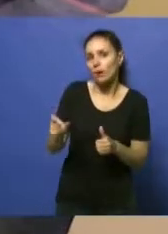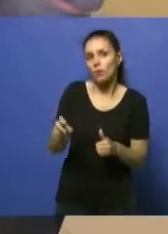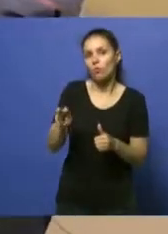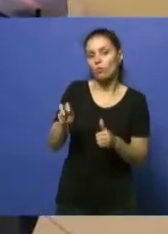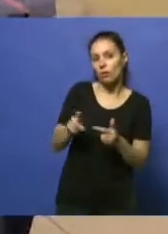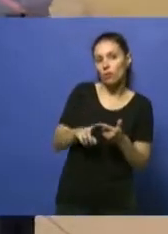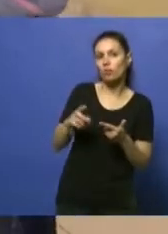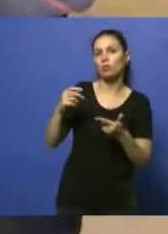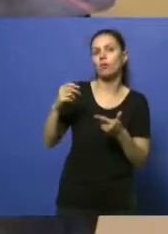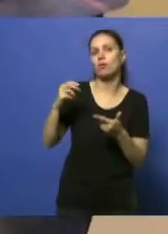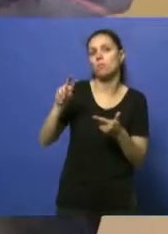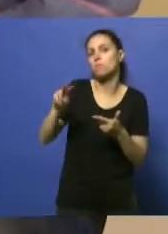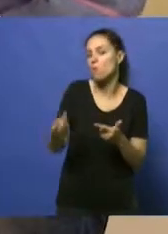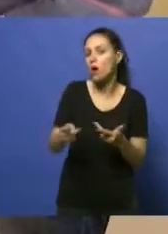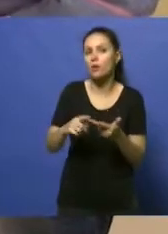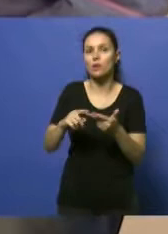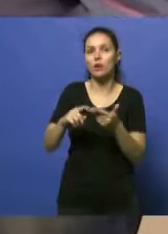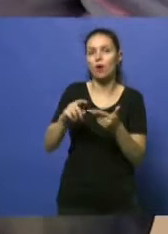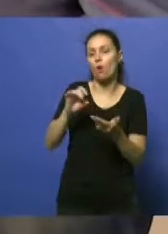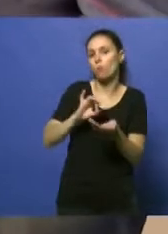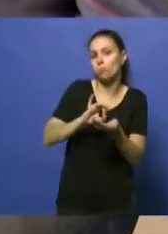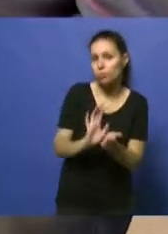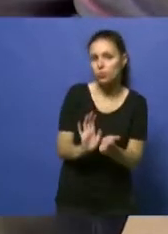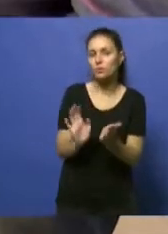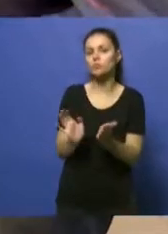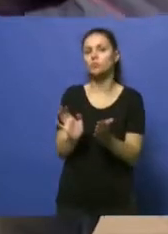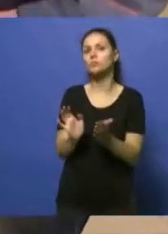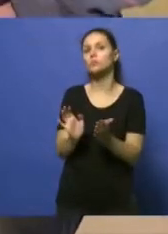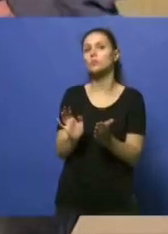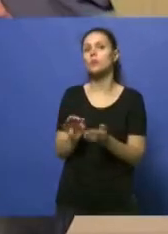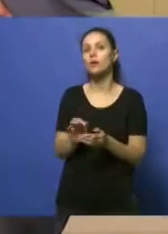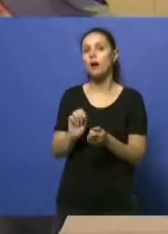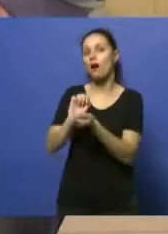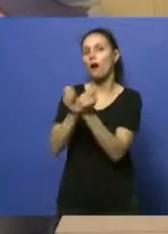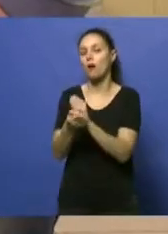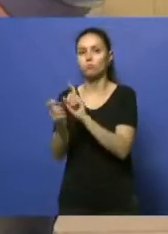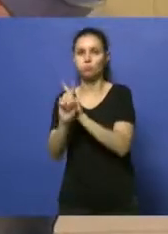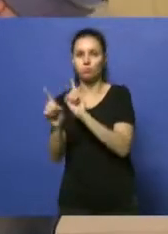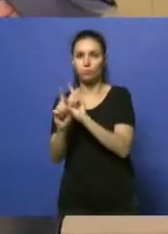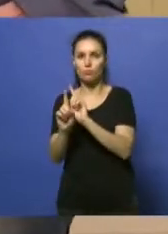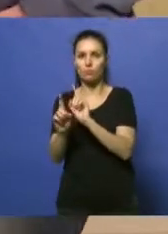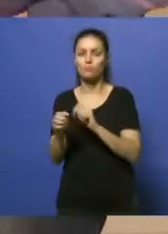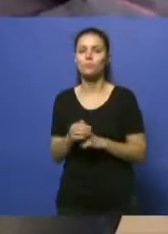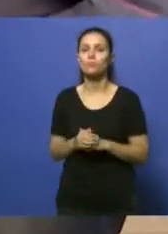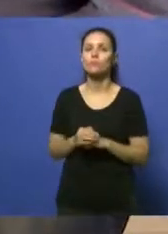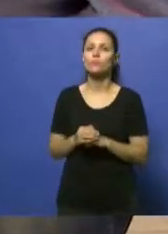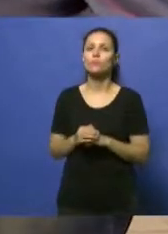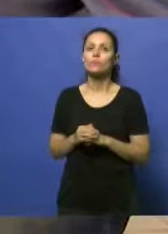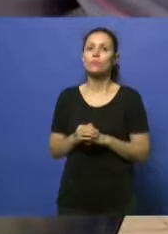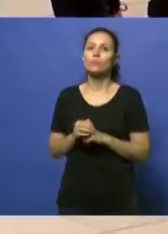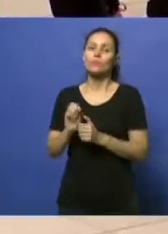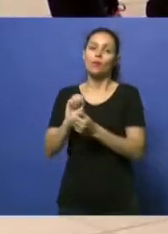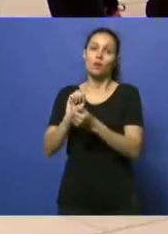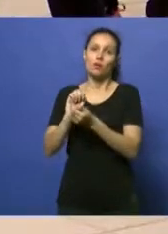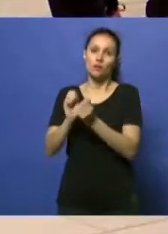que renuncian y esos cargos se van perdiendo sin la postura de un nuevo compañero ahí en esa